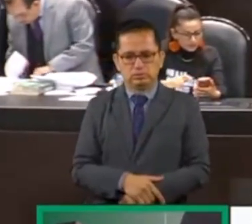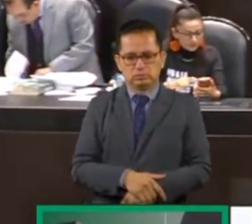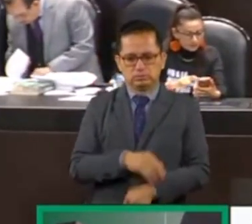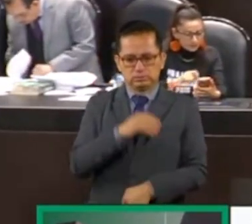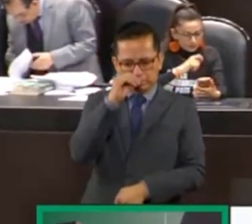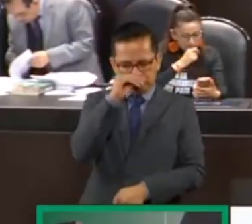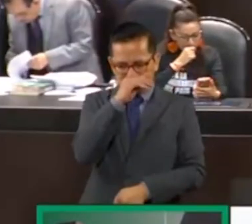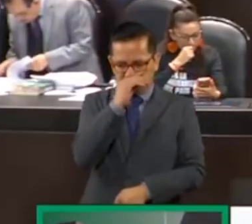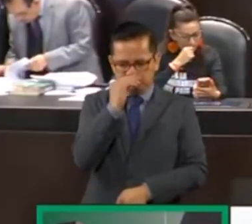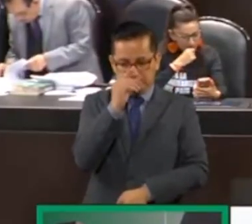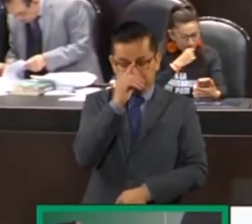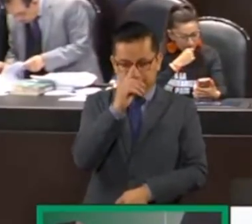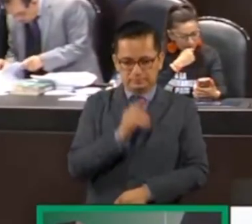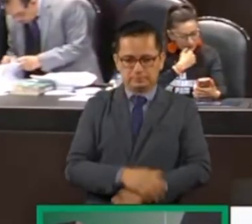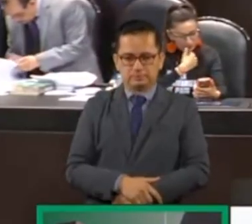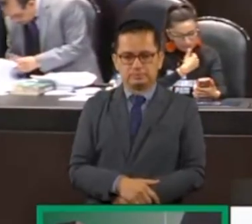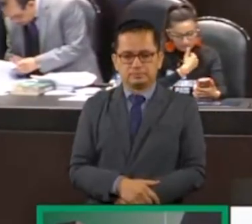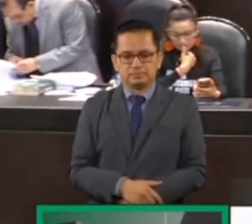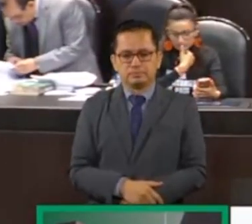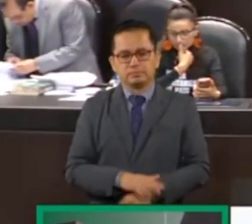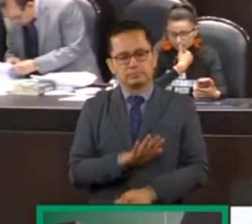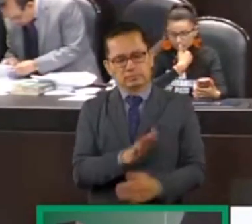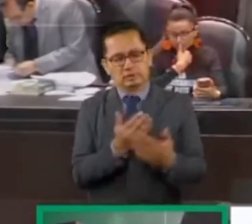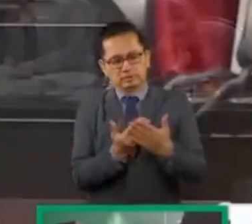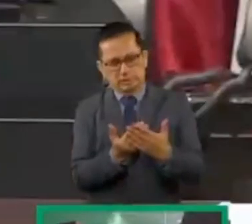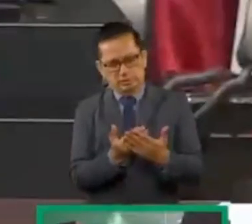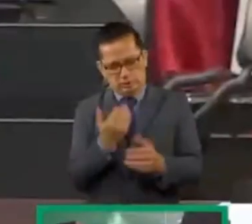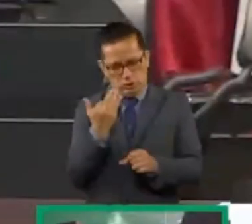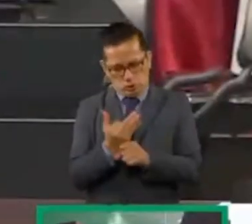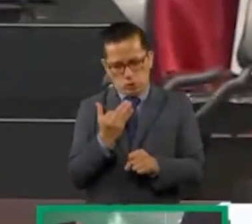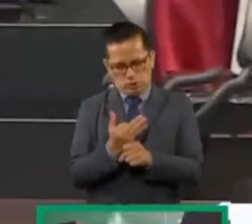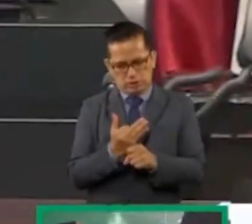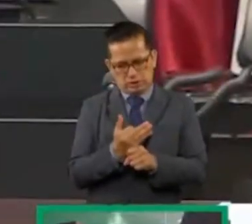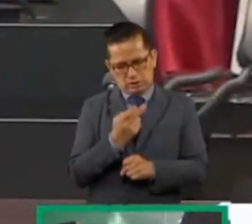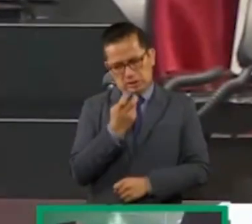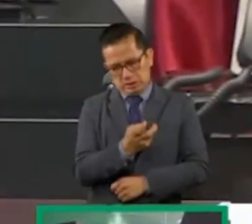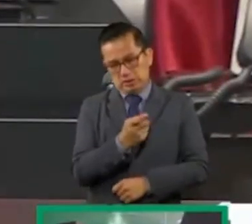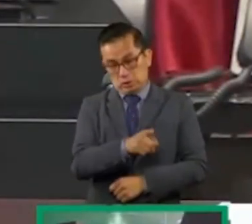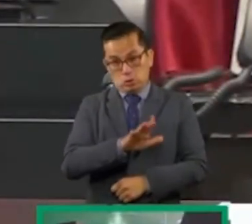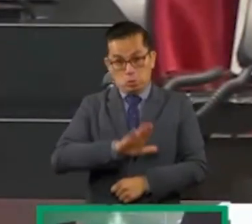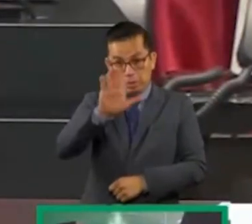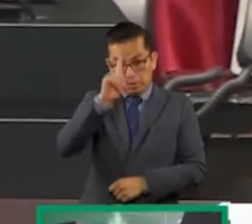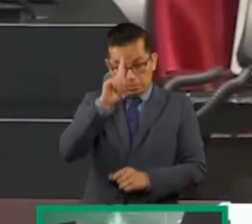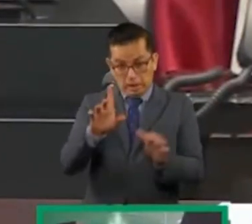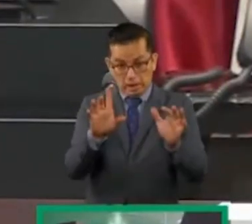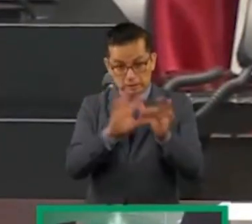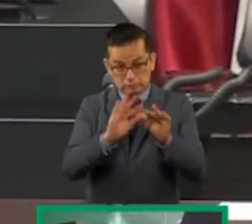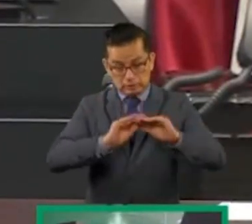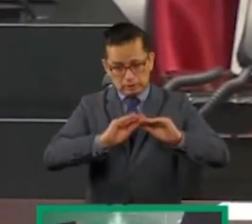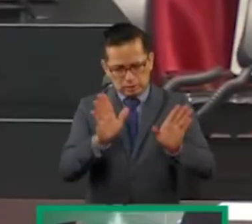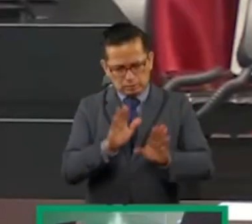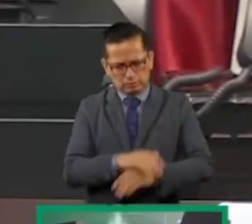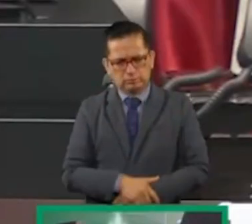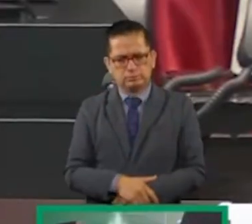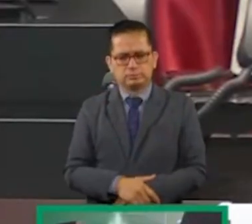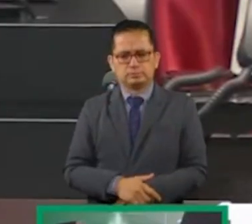una vez. Un segundo y desahogo la moción de ilustración que ha